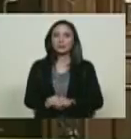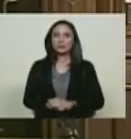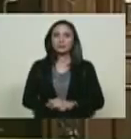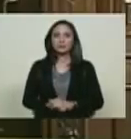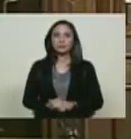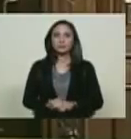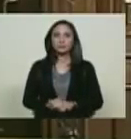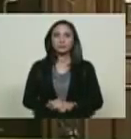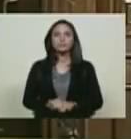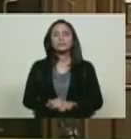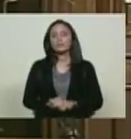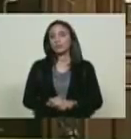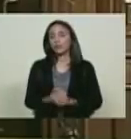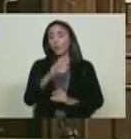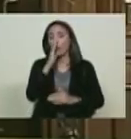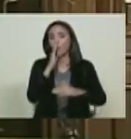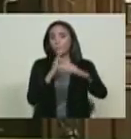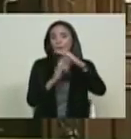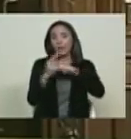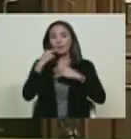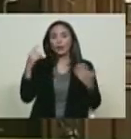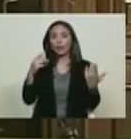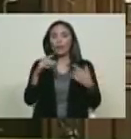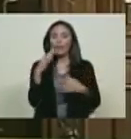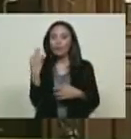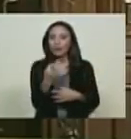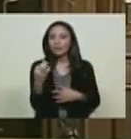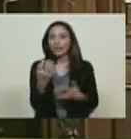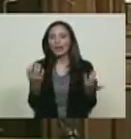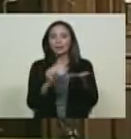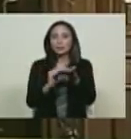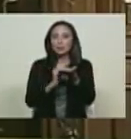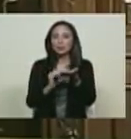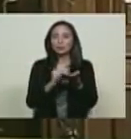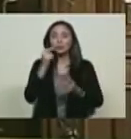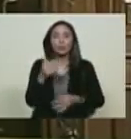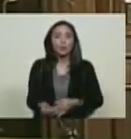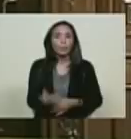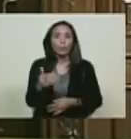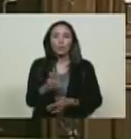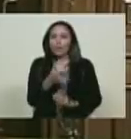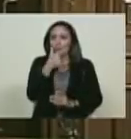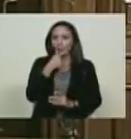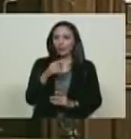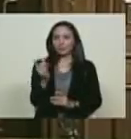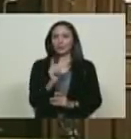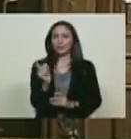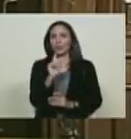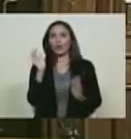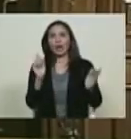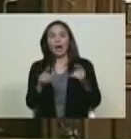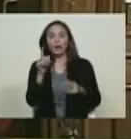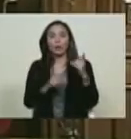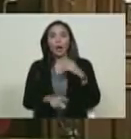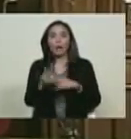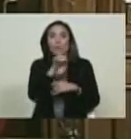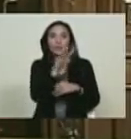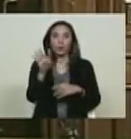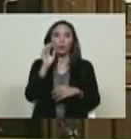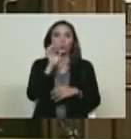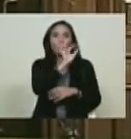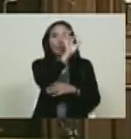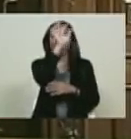que con la humildad lleva la verdad. Con argumento, es muy importante, no es fácil hablar con 24